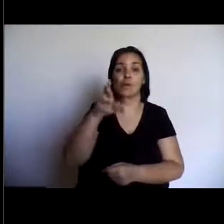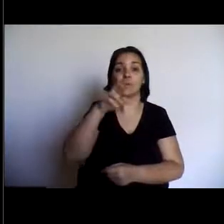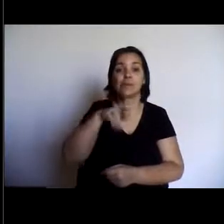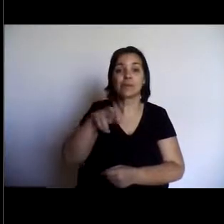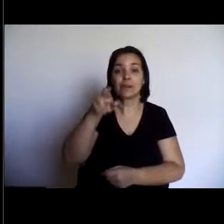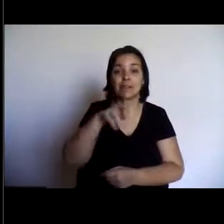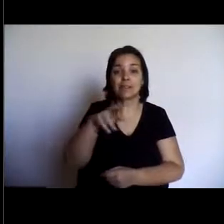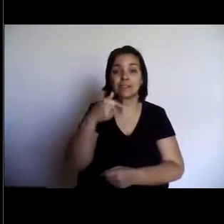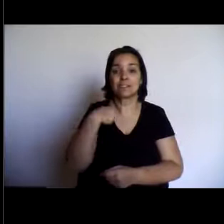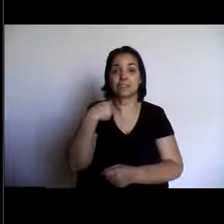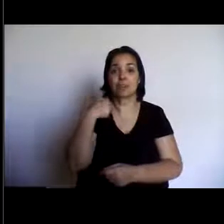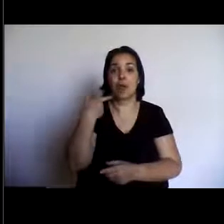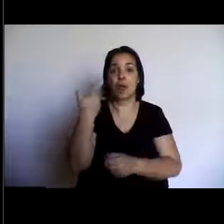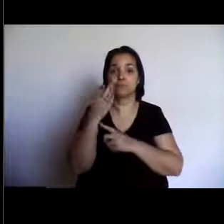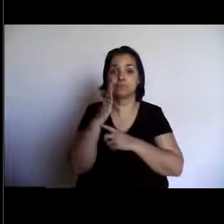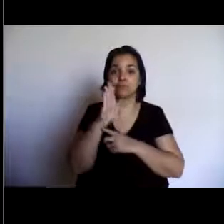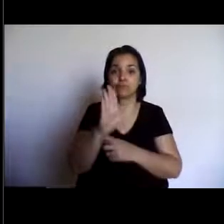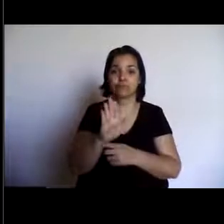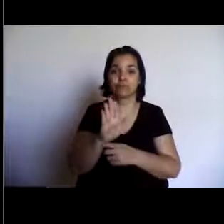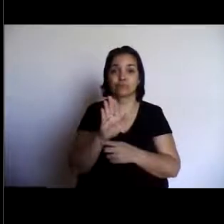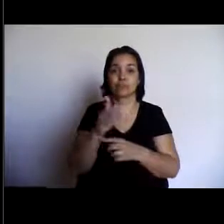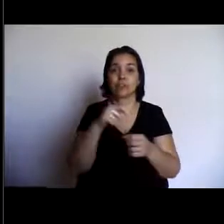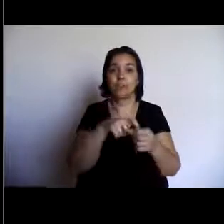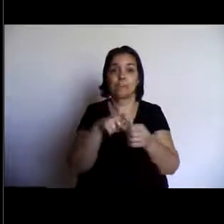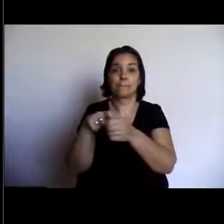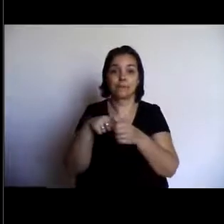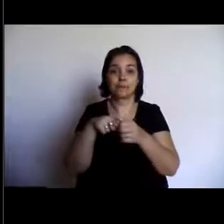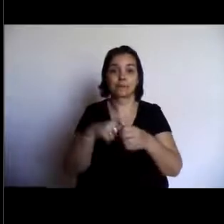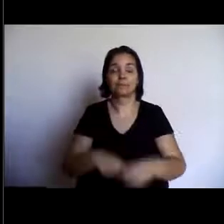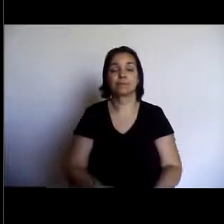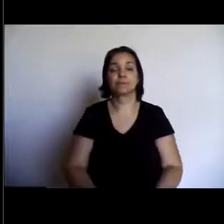capaz de compartir mi presentación.